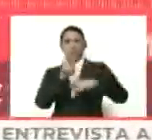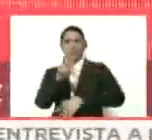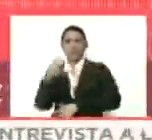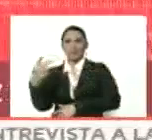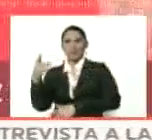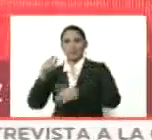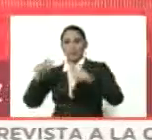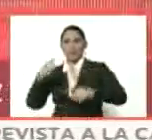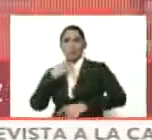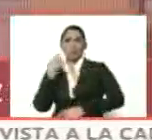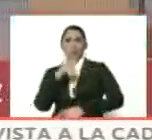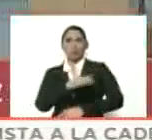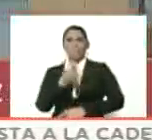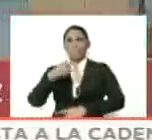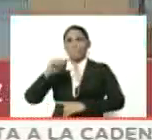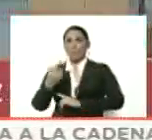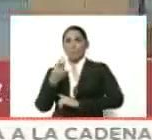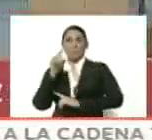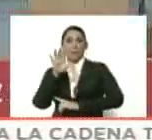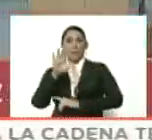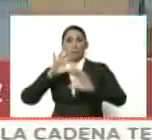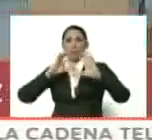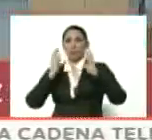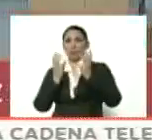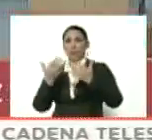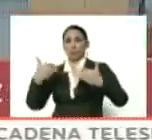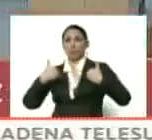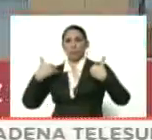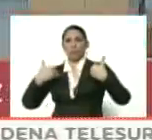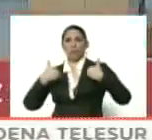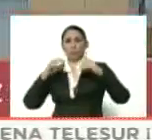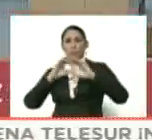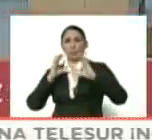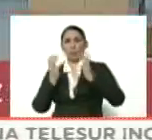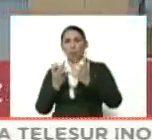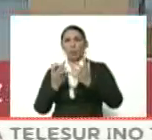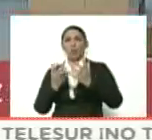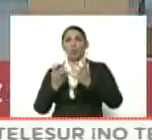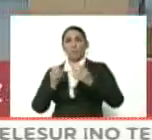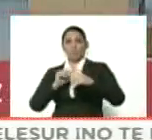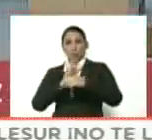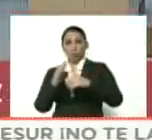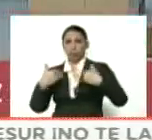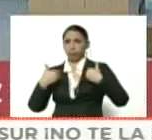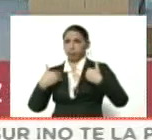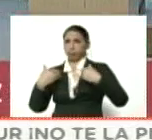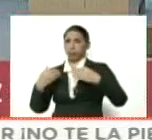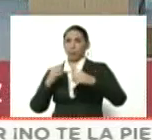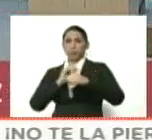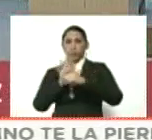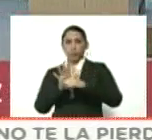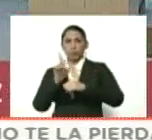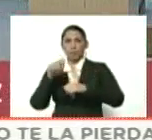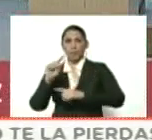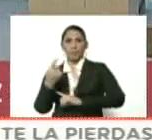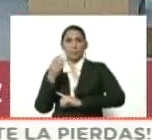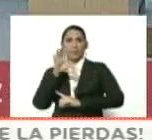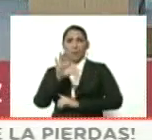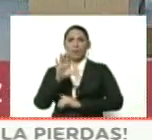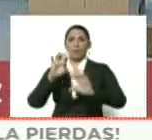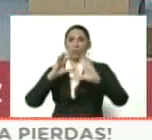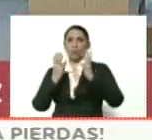76.723 casos. Primer país en el mundo afectado por el COVID-19, primer país en el mundo con número de